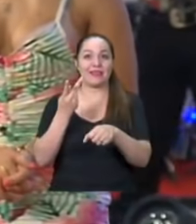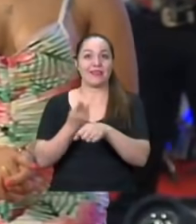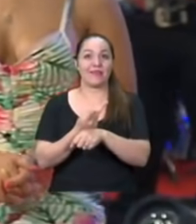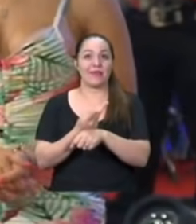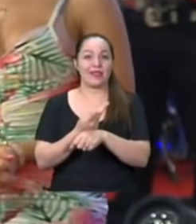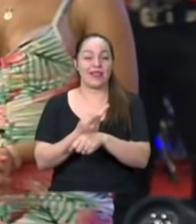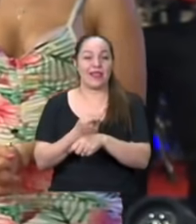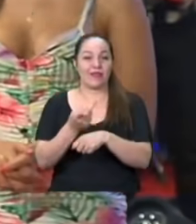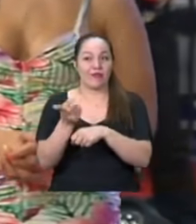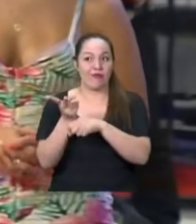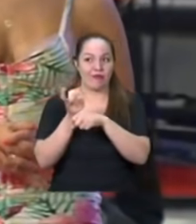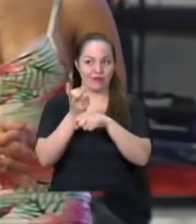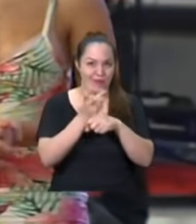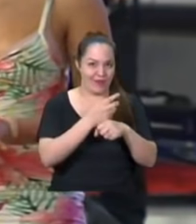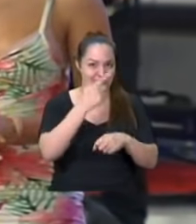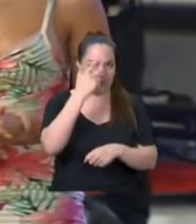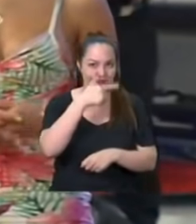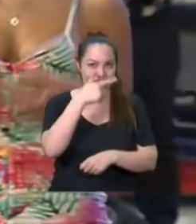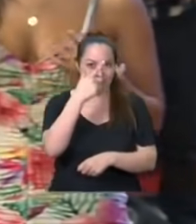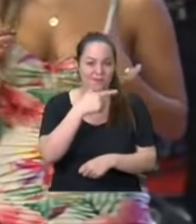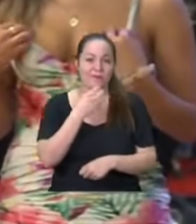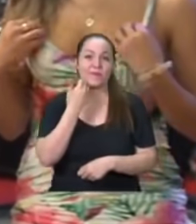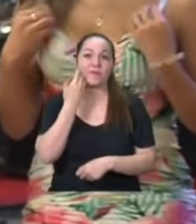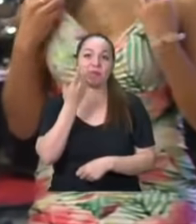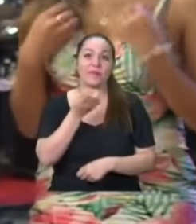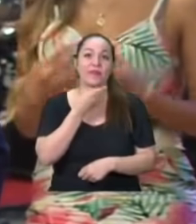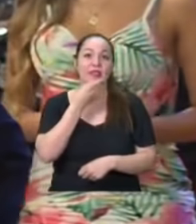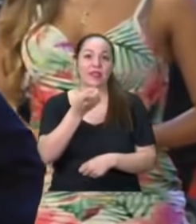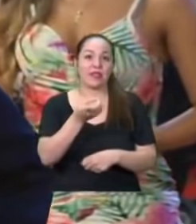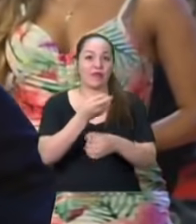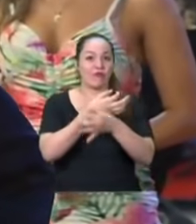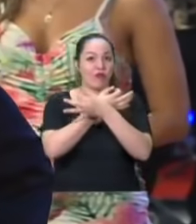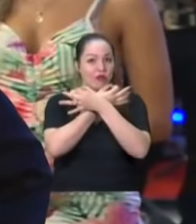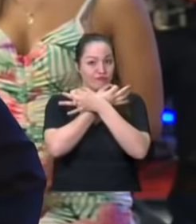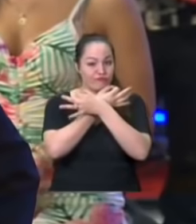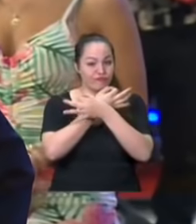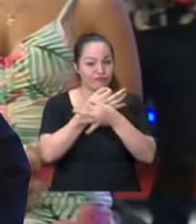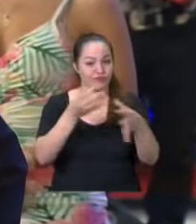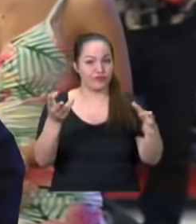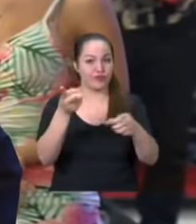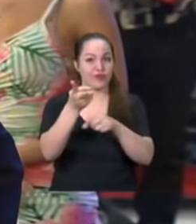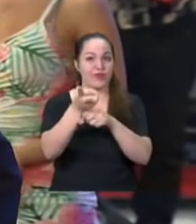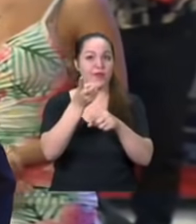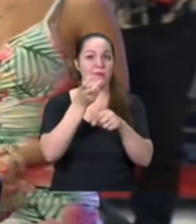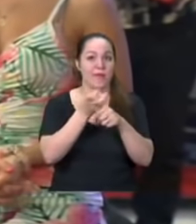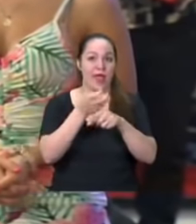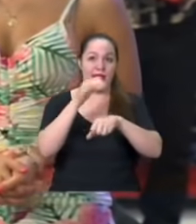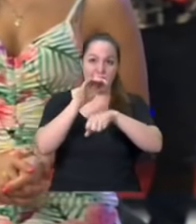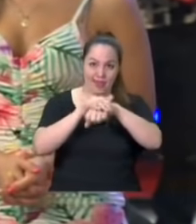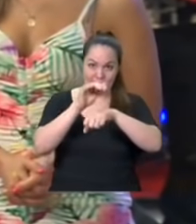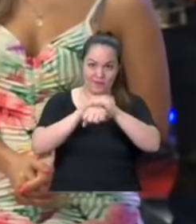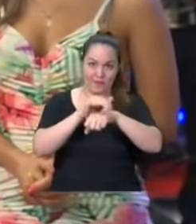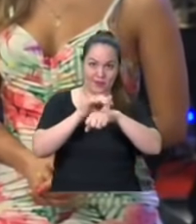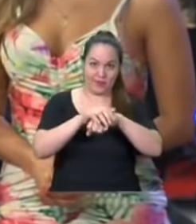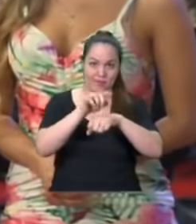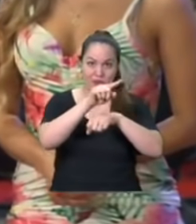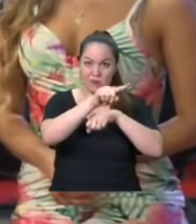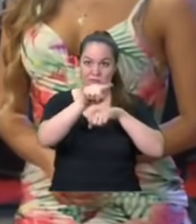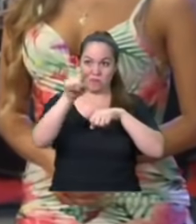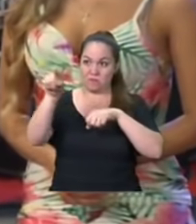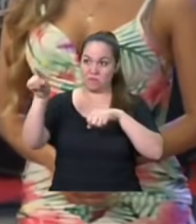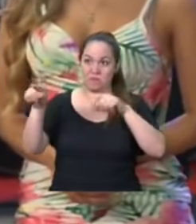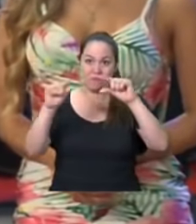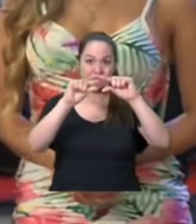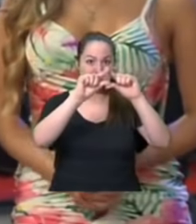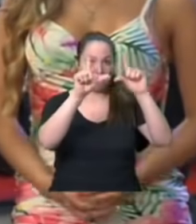invitados esta noche, quiero hacer una convocatoria a mis amigos que nos ven en cualquier parte de la